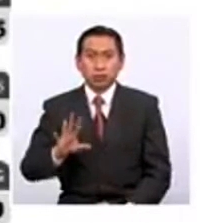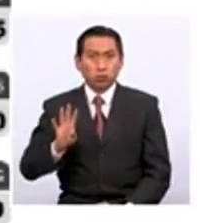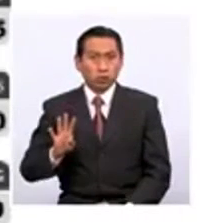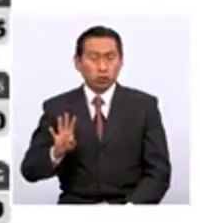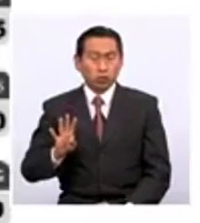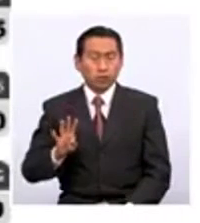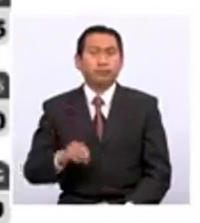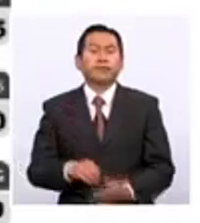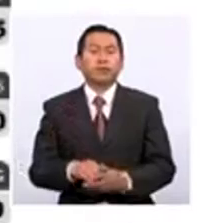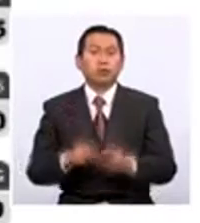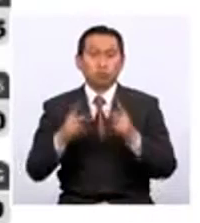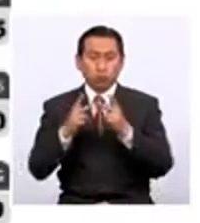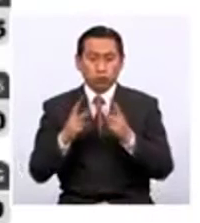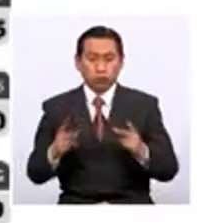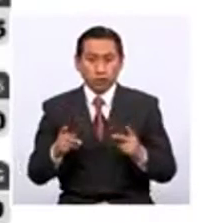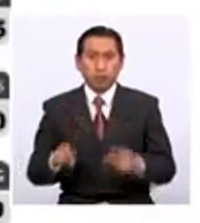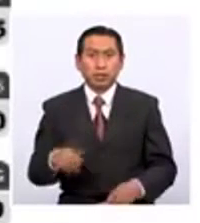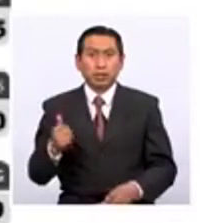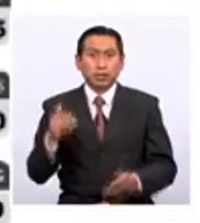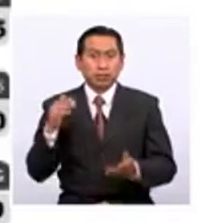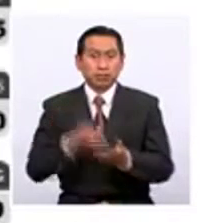1.554, Potosí,